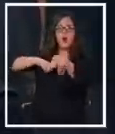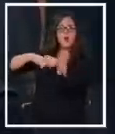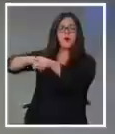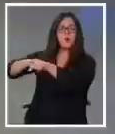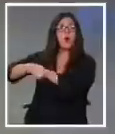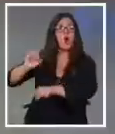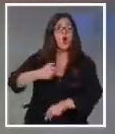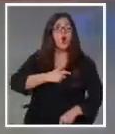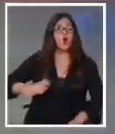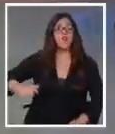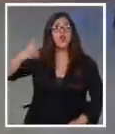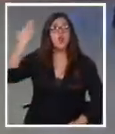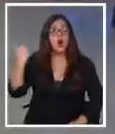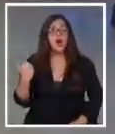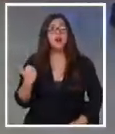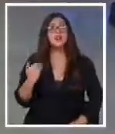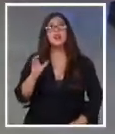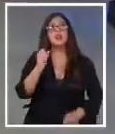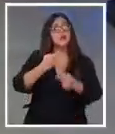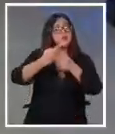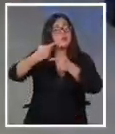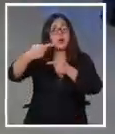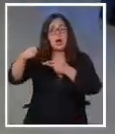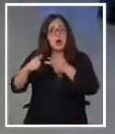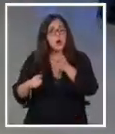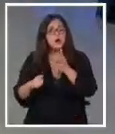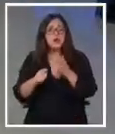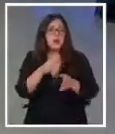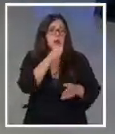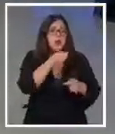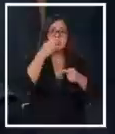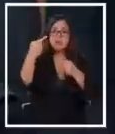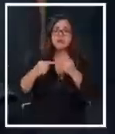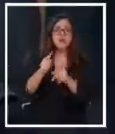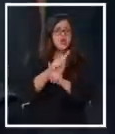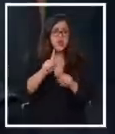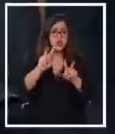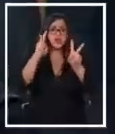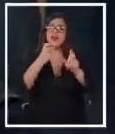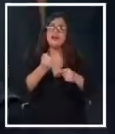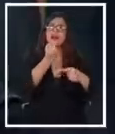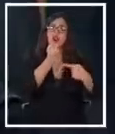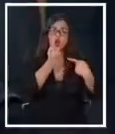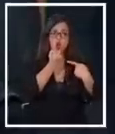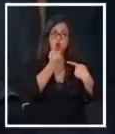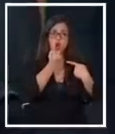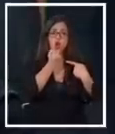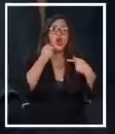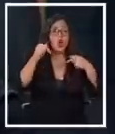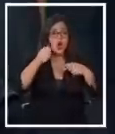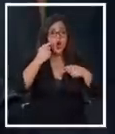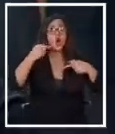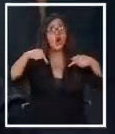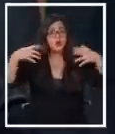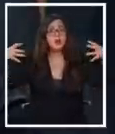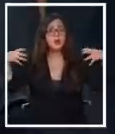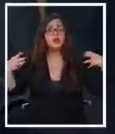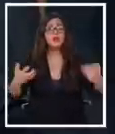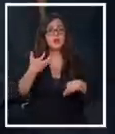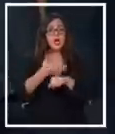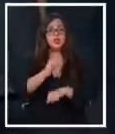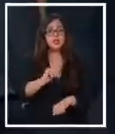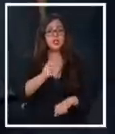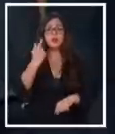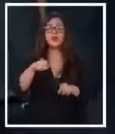al gobierno anterior al empedrado a los medianos los errores hoy día nosotros tenemos una responsabilidad respecto de aquellos y